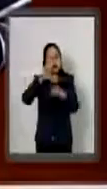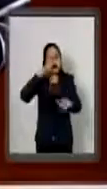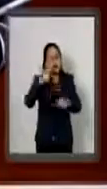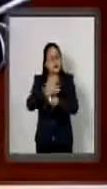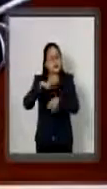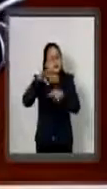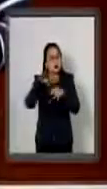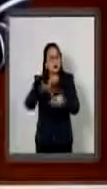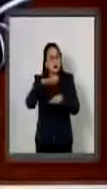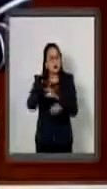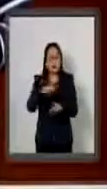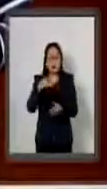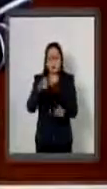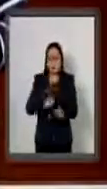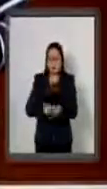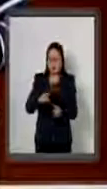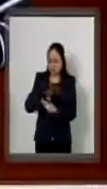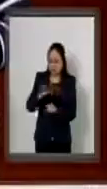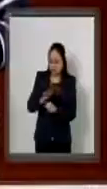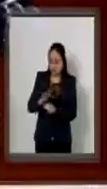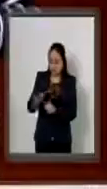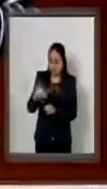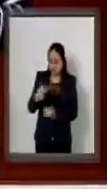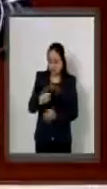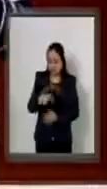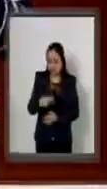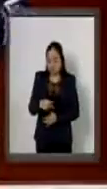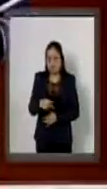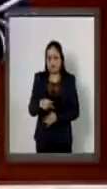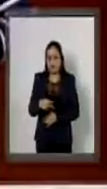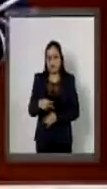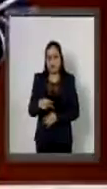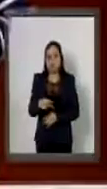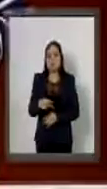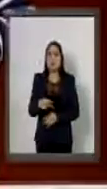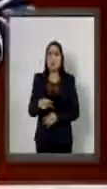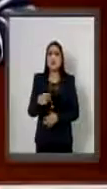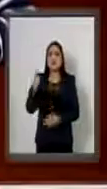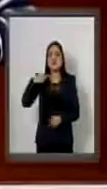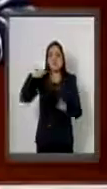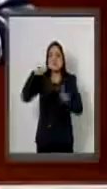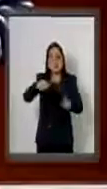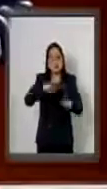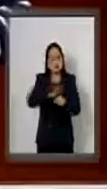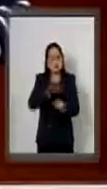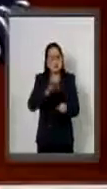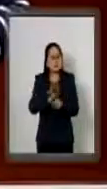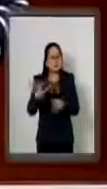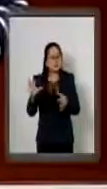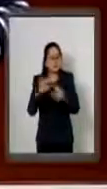de recurso regular, multiplicando